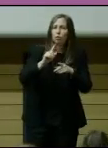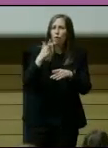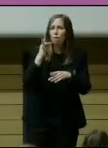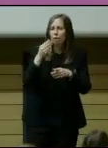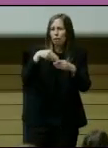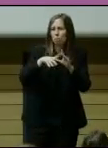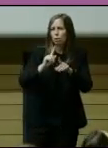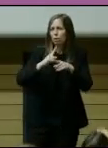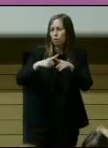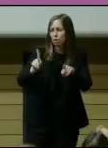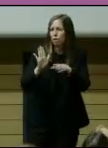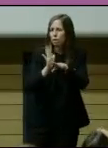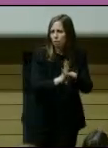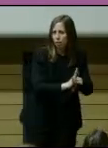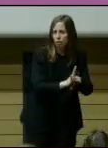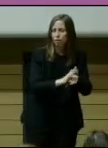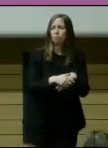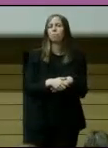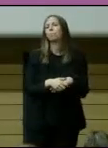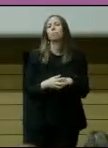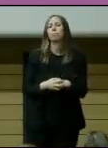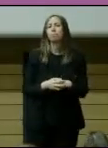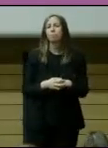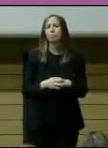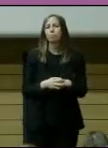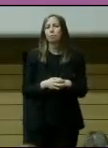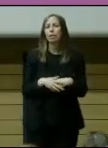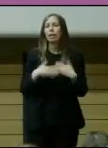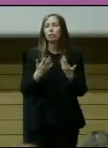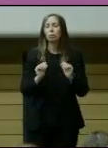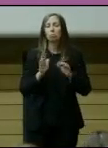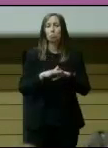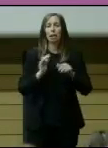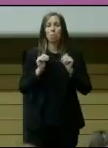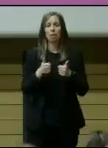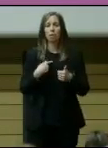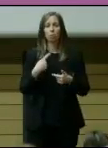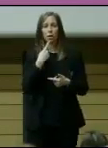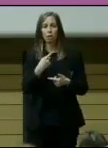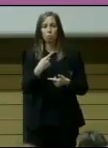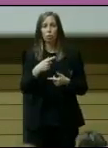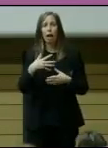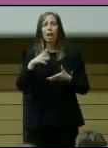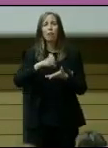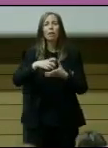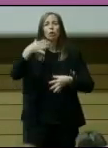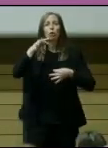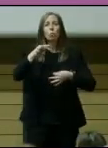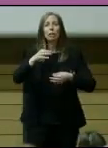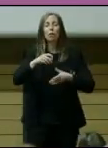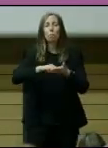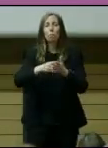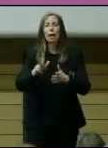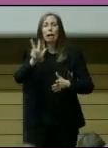eso es otra discusión también muy menor que no amerita toda esta tormenta mediática. Claro, para empezar, le dijimos al Centro de Documentación del Plan Nacional sobre